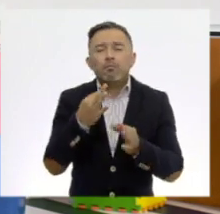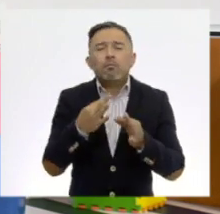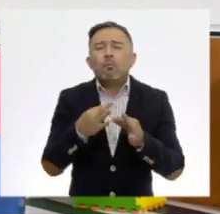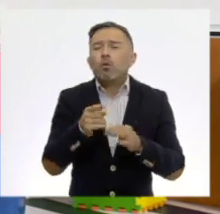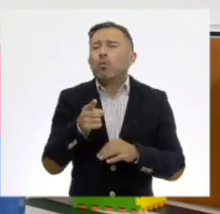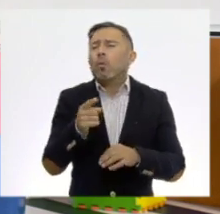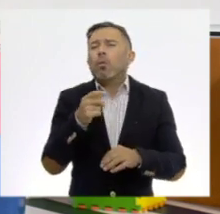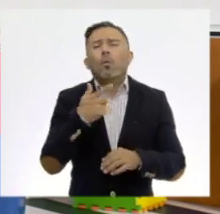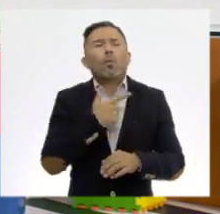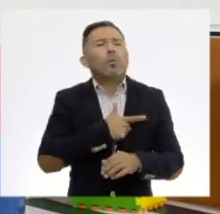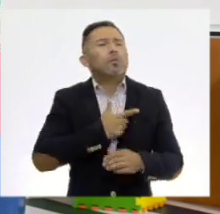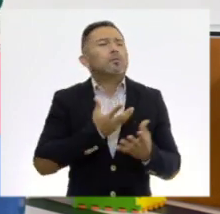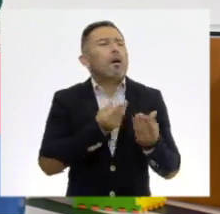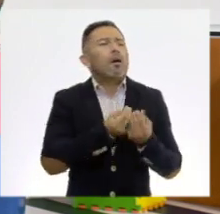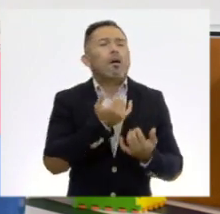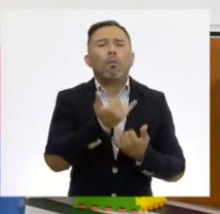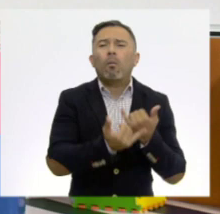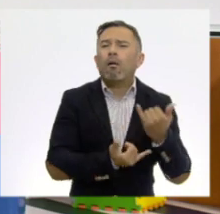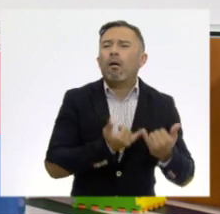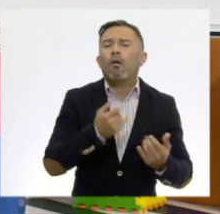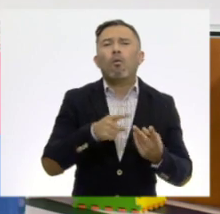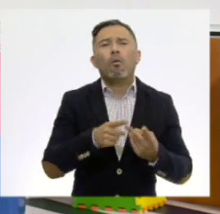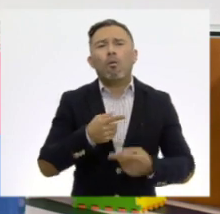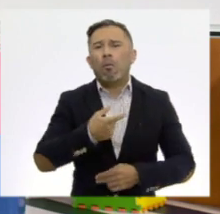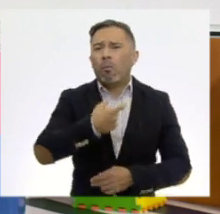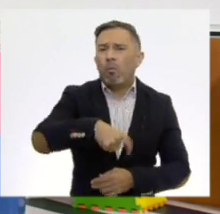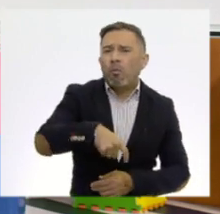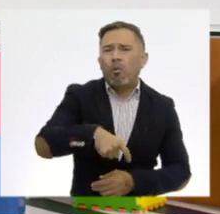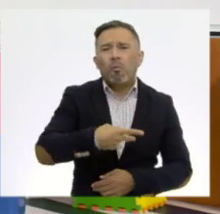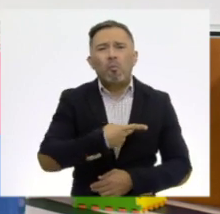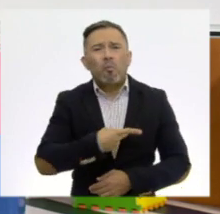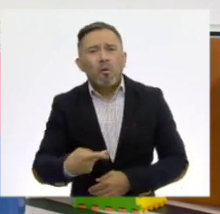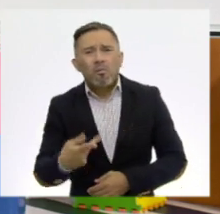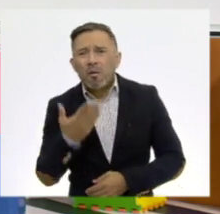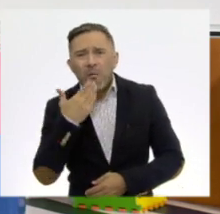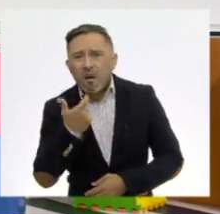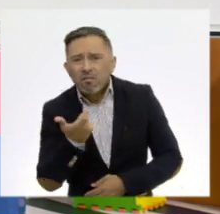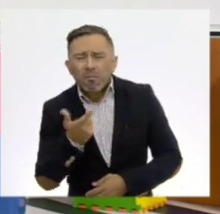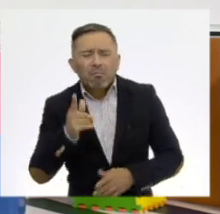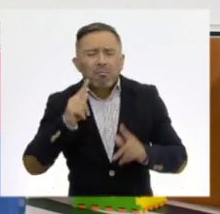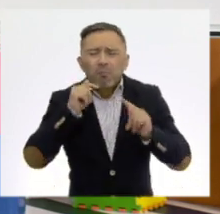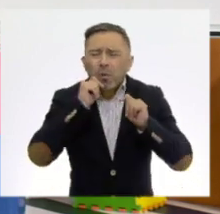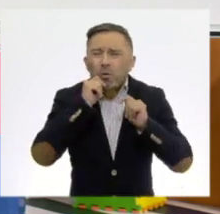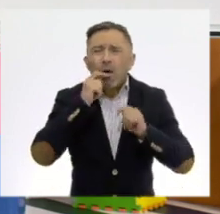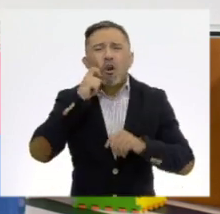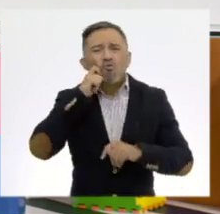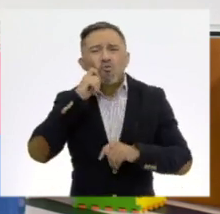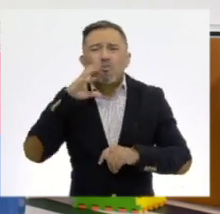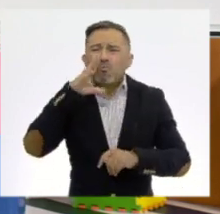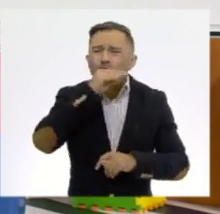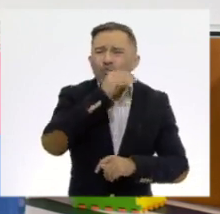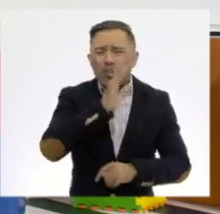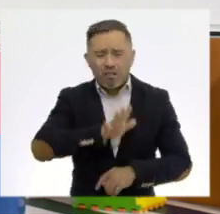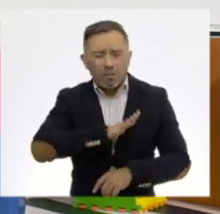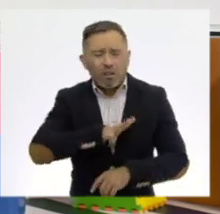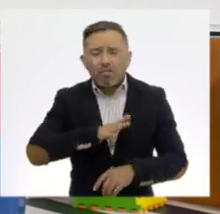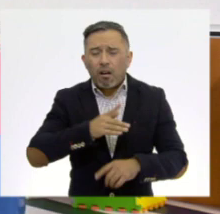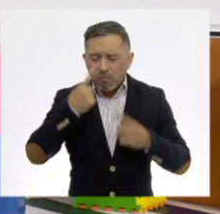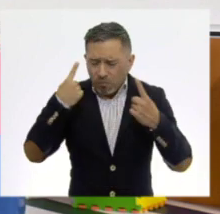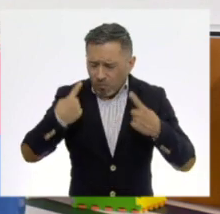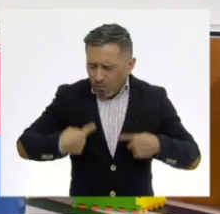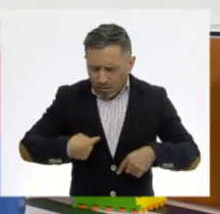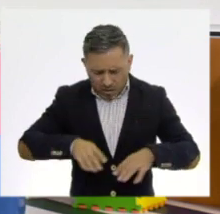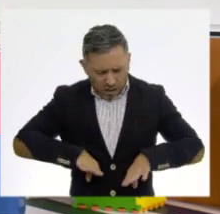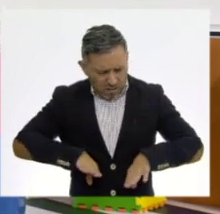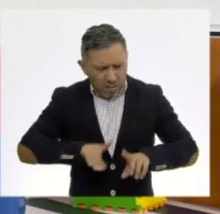guste jugar, no importa si tienes dinero o no tienes dinero, tu color de piel, no importa ninguna diferencia que puedas tener con